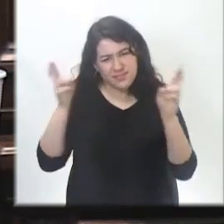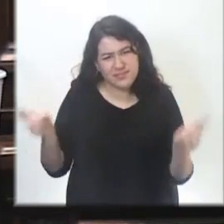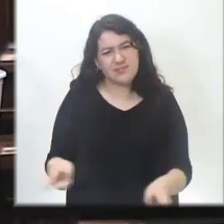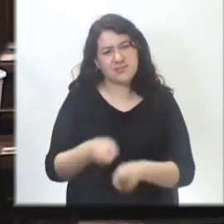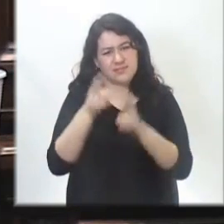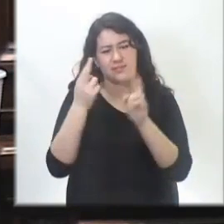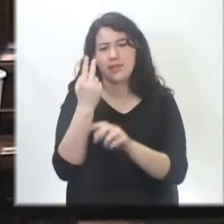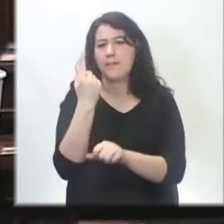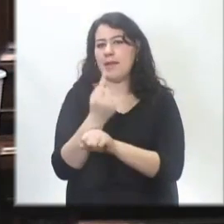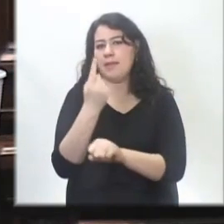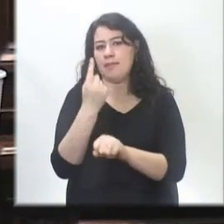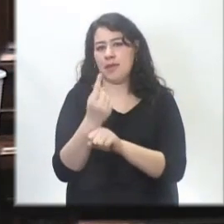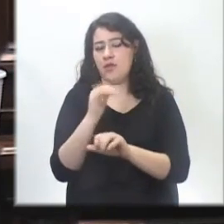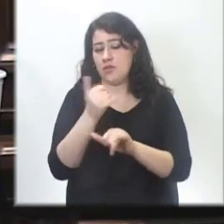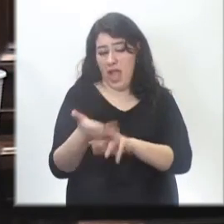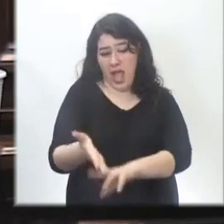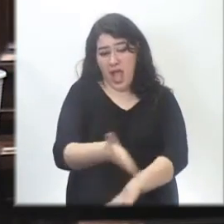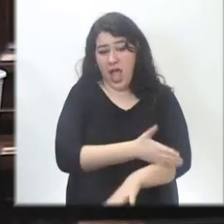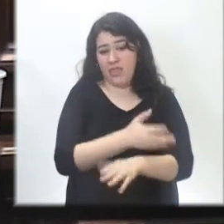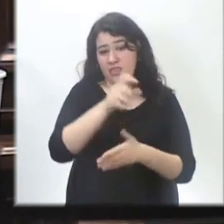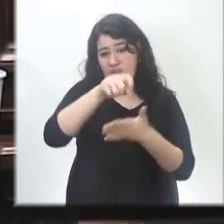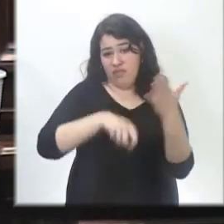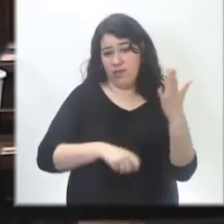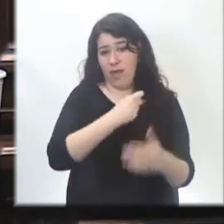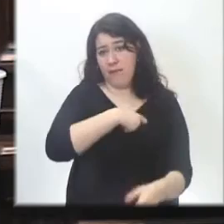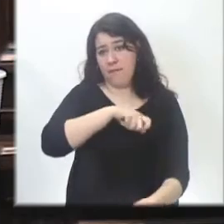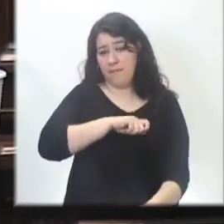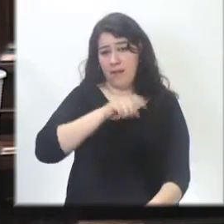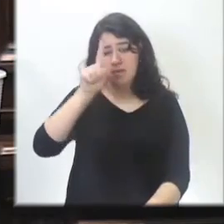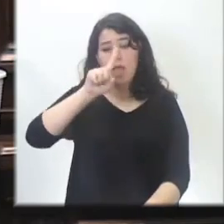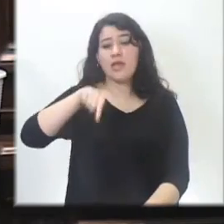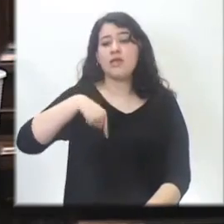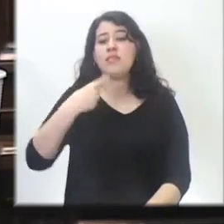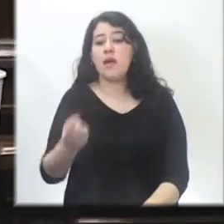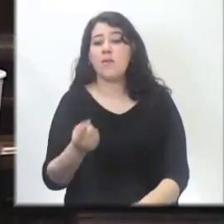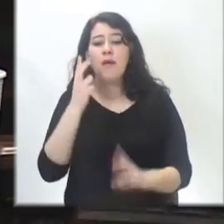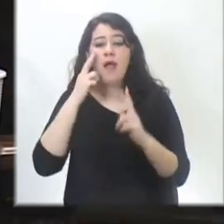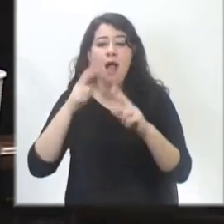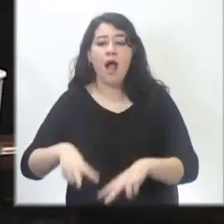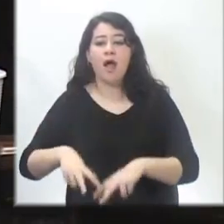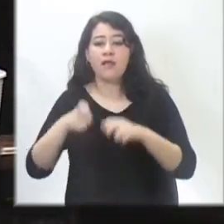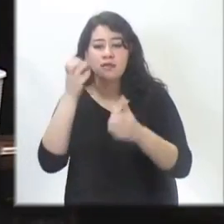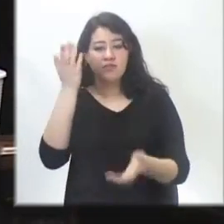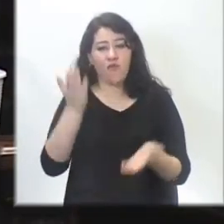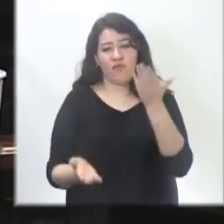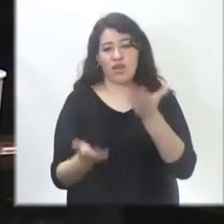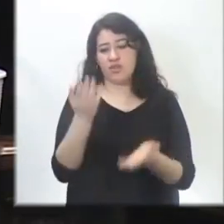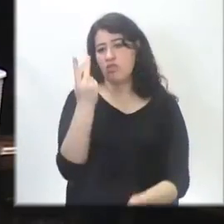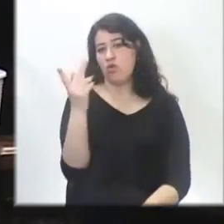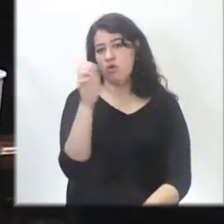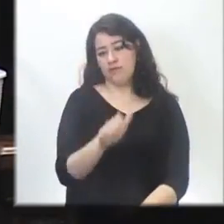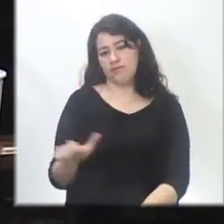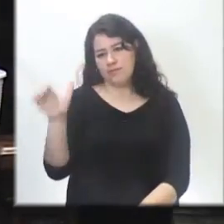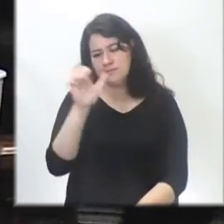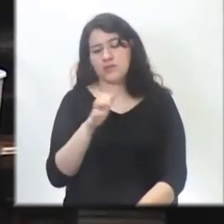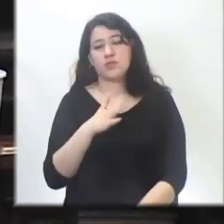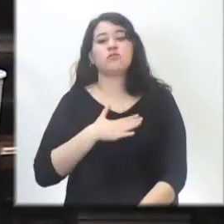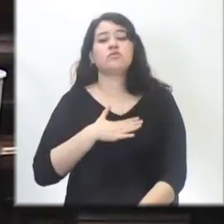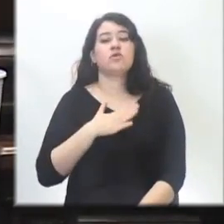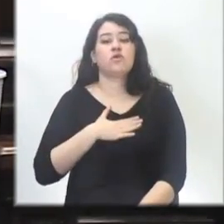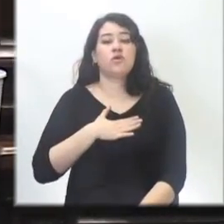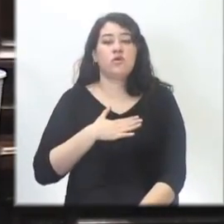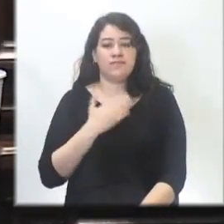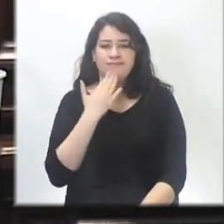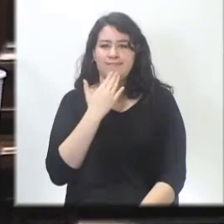que primero se cierre el negocio con España y después se hayan analizado las otras 2 ofertas. Yo me